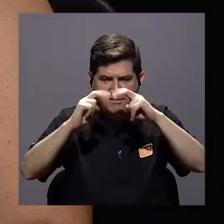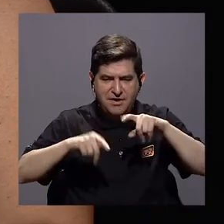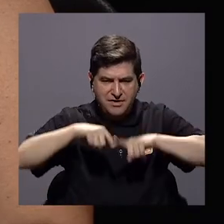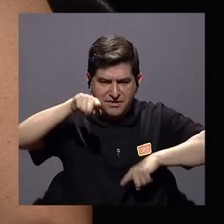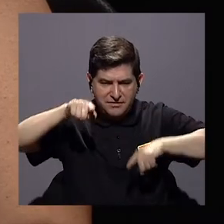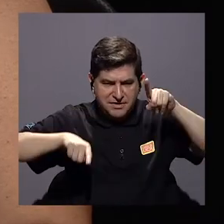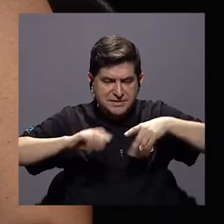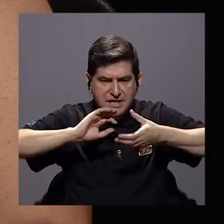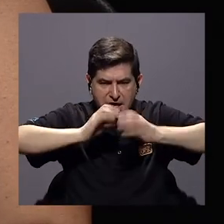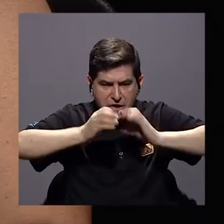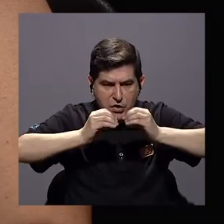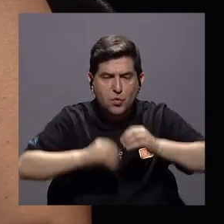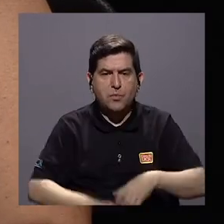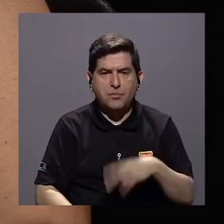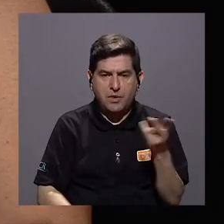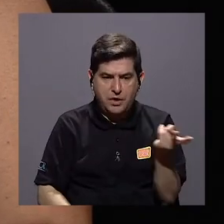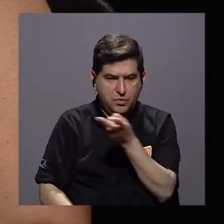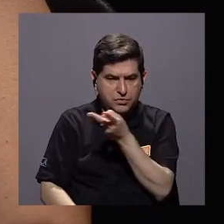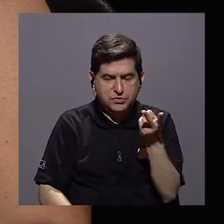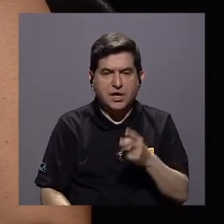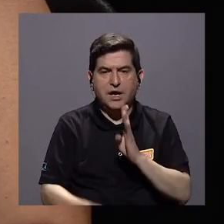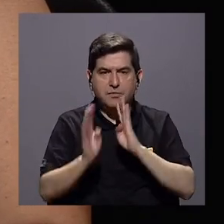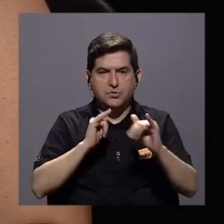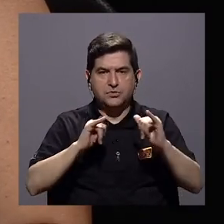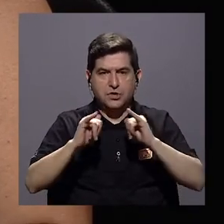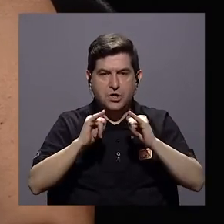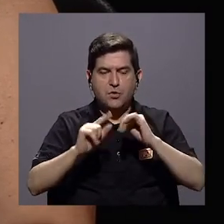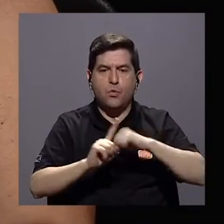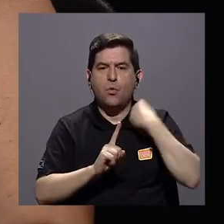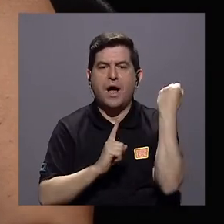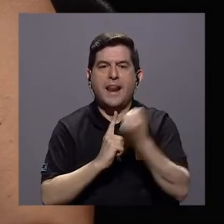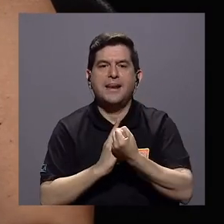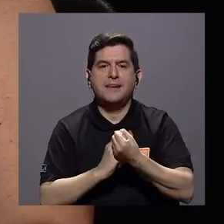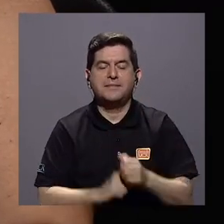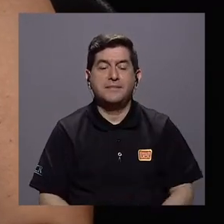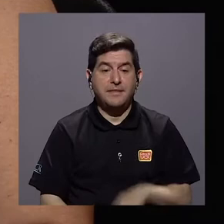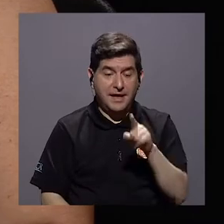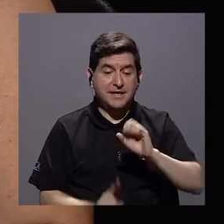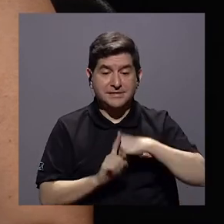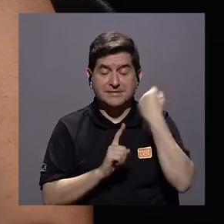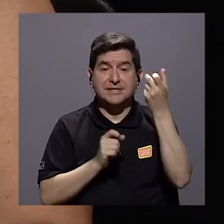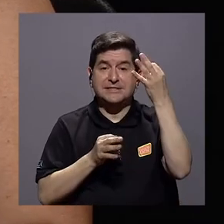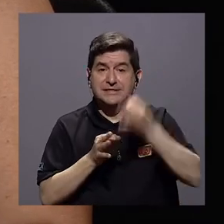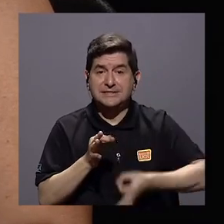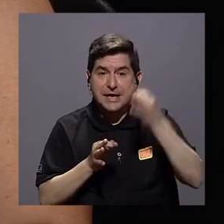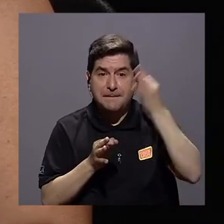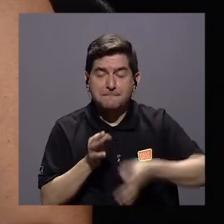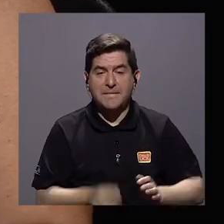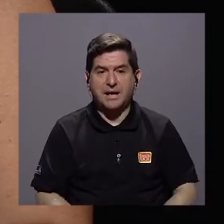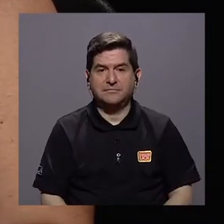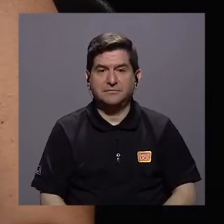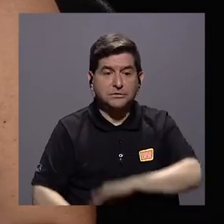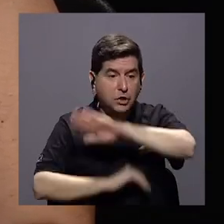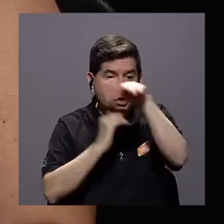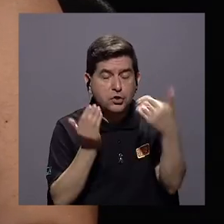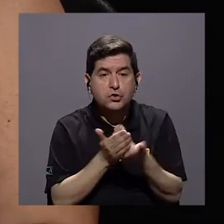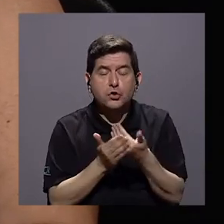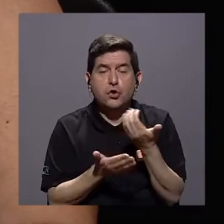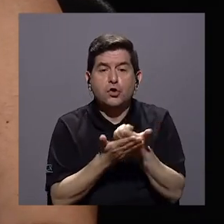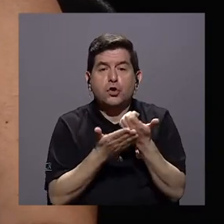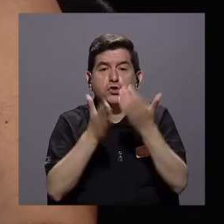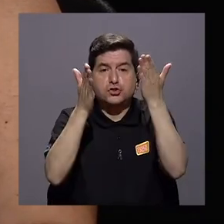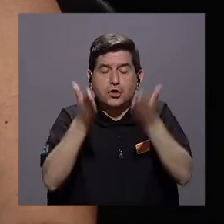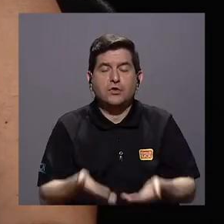revisar las estadísticas y los números para que ambos nos refiramos al mismo escenario. Eso es así de sencillo. Cuando todos